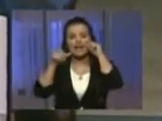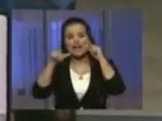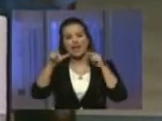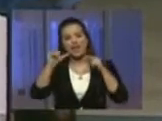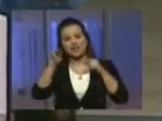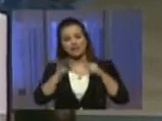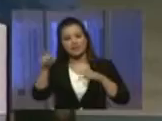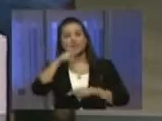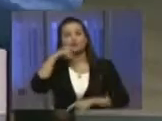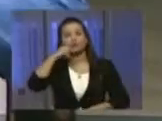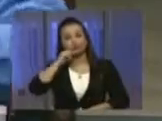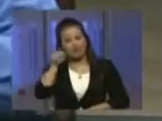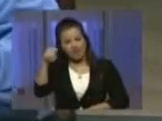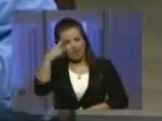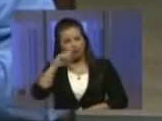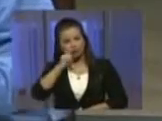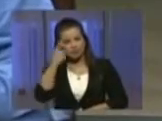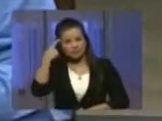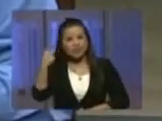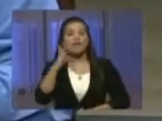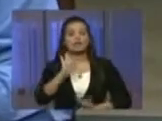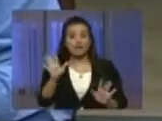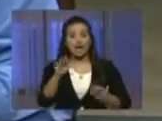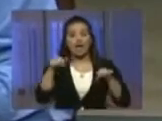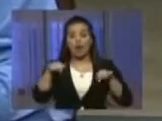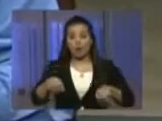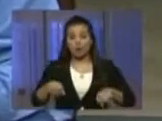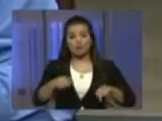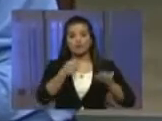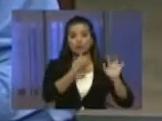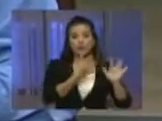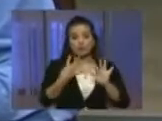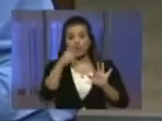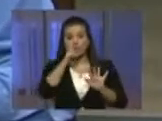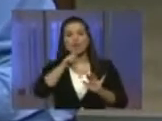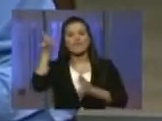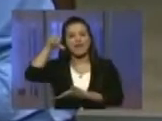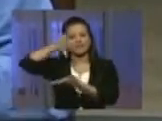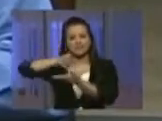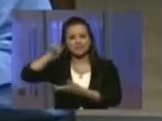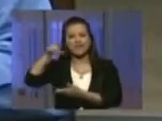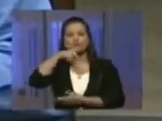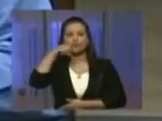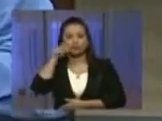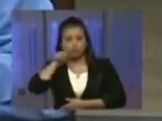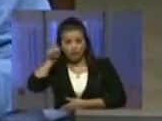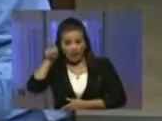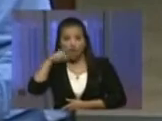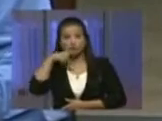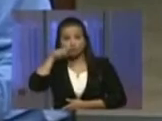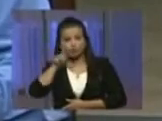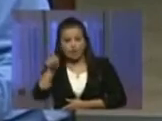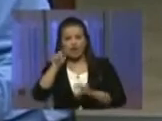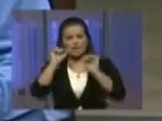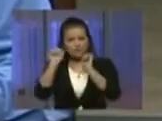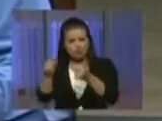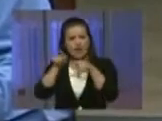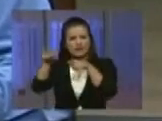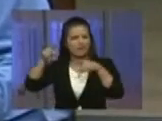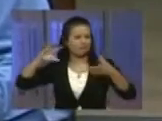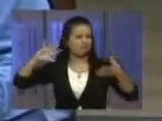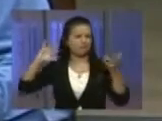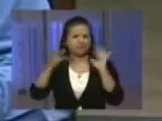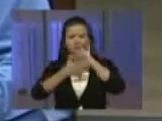conmemorando los 99 años en San Petersburgo no allí arrancó la primera gran